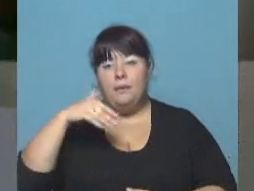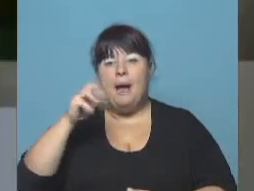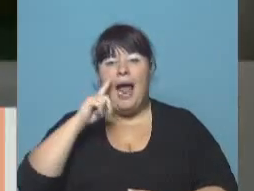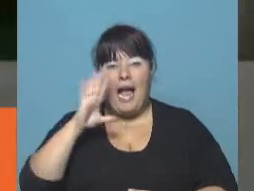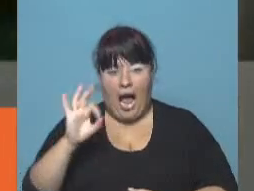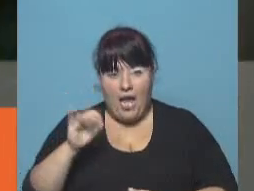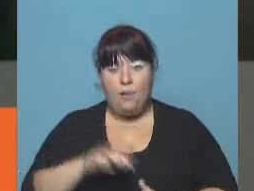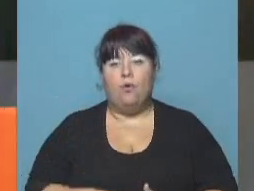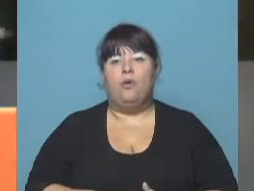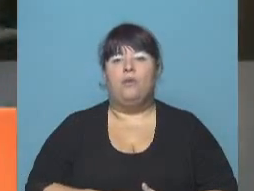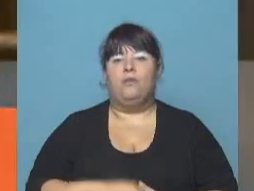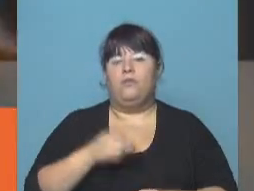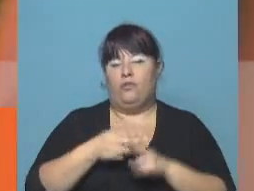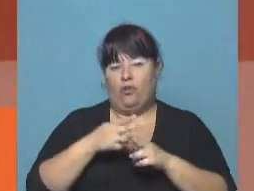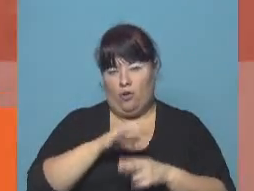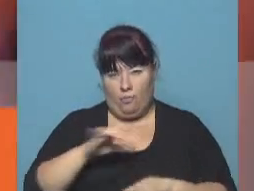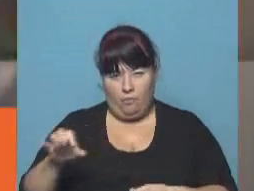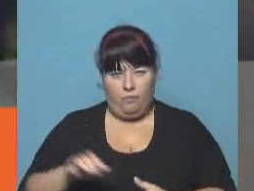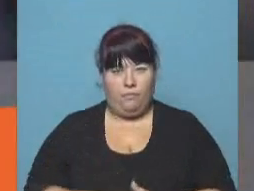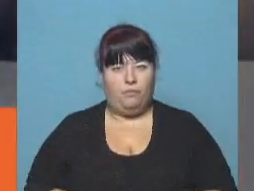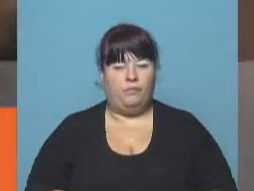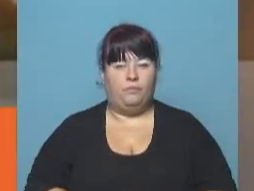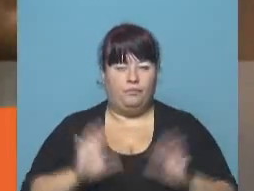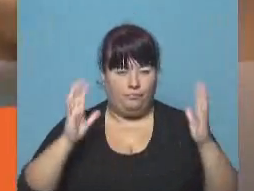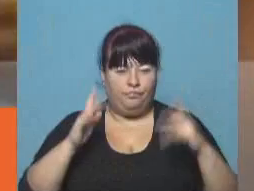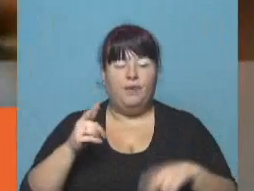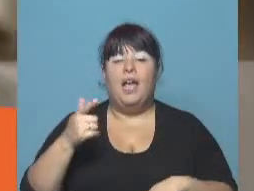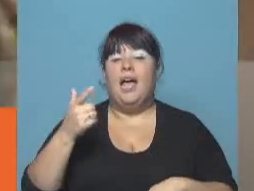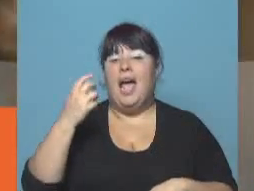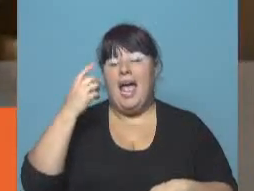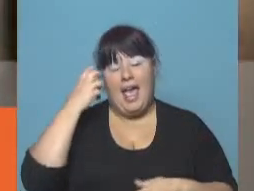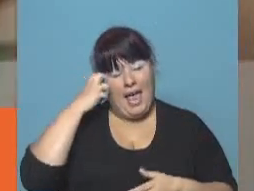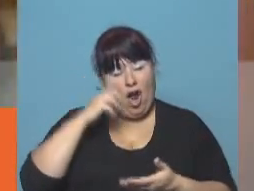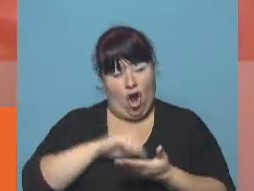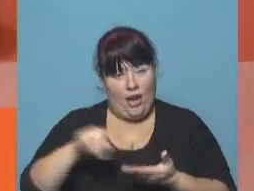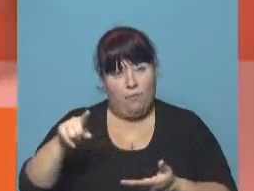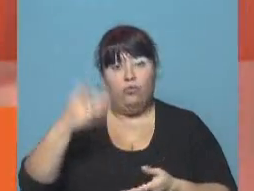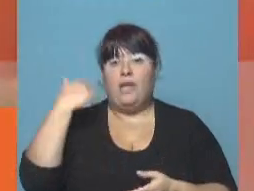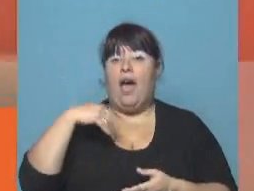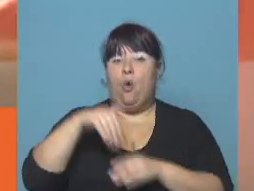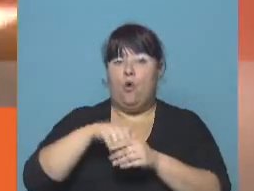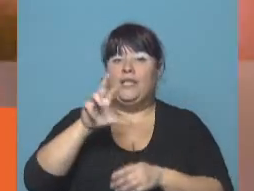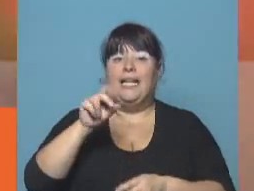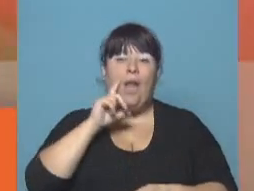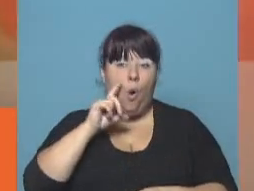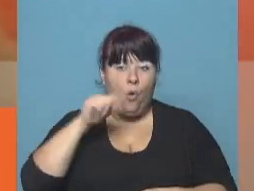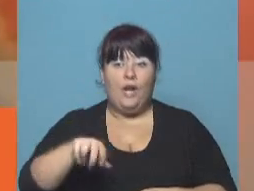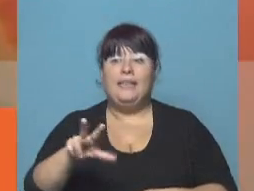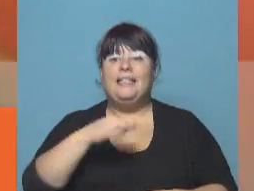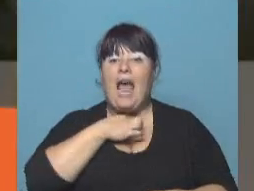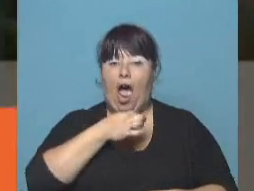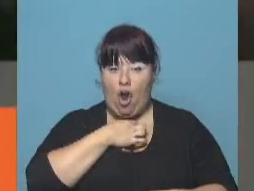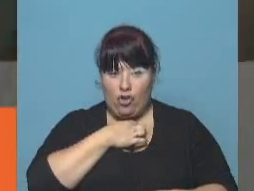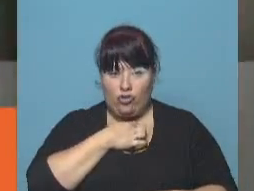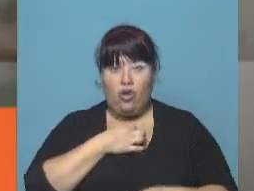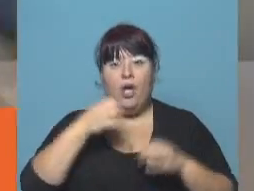Fidel Alejandro Madroñero González. Los constituyentes resultaron electos el pasado 30 de julio y este 3 de agosto